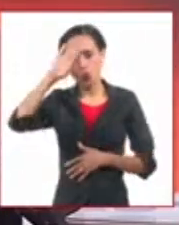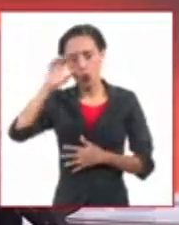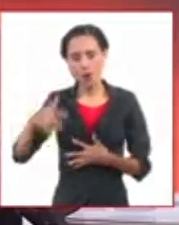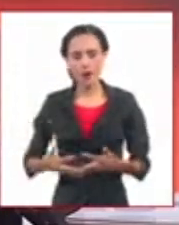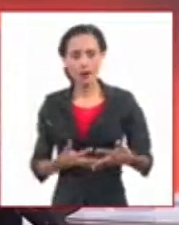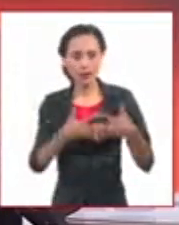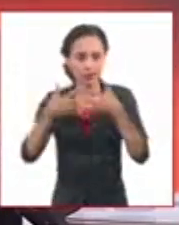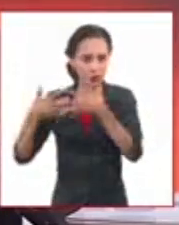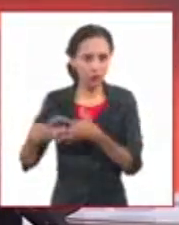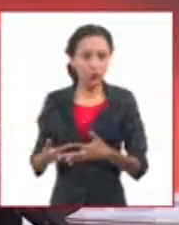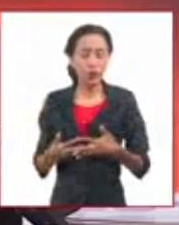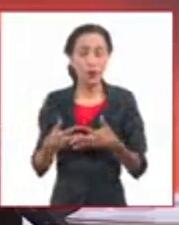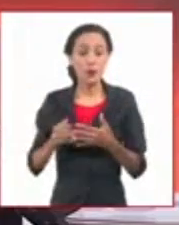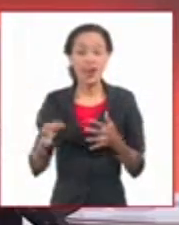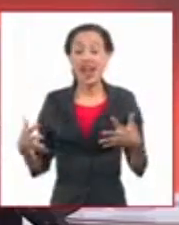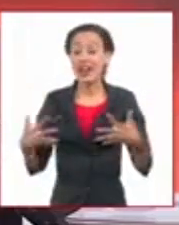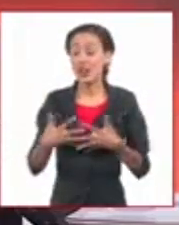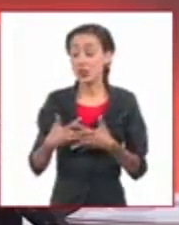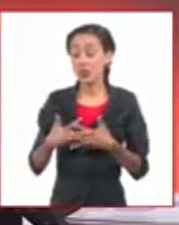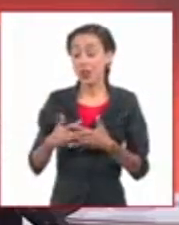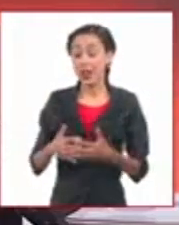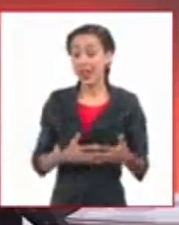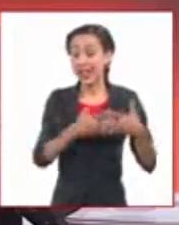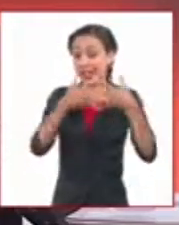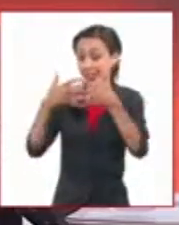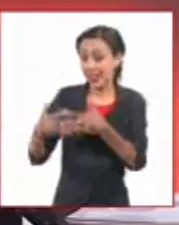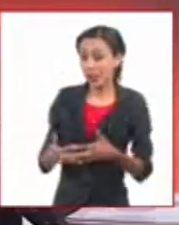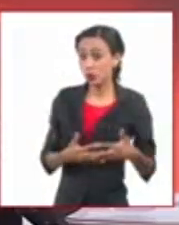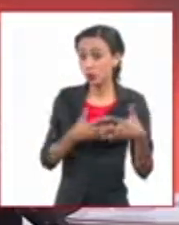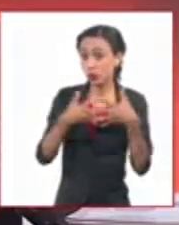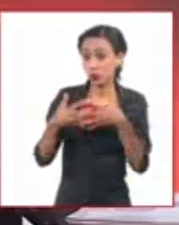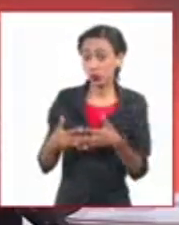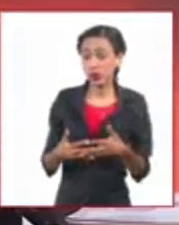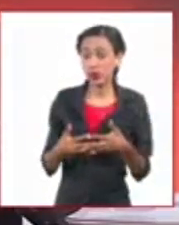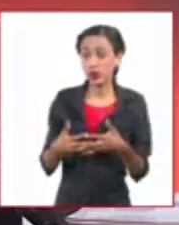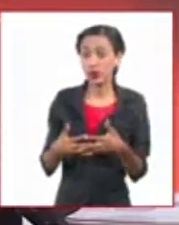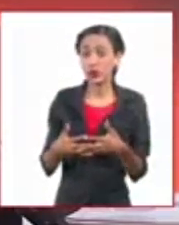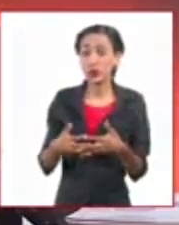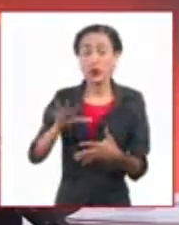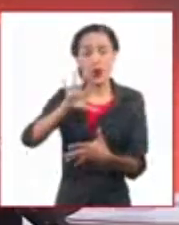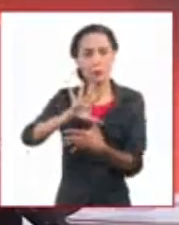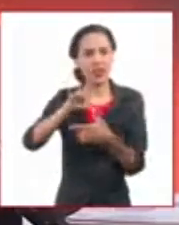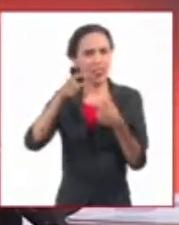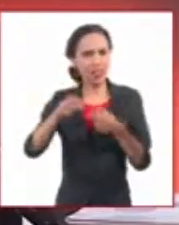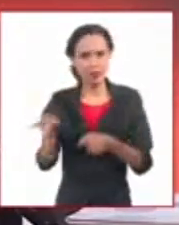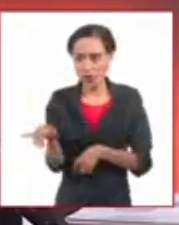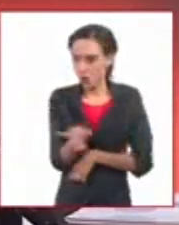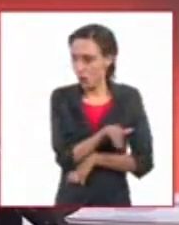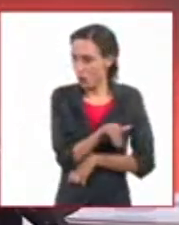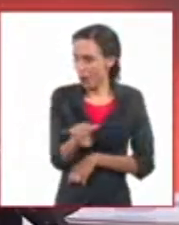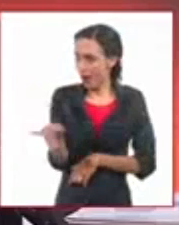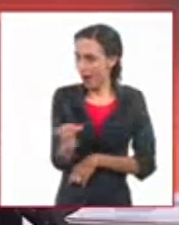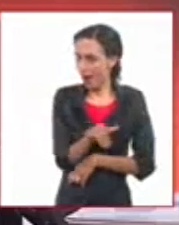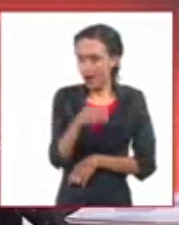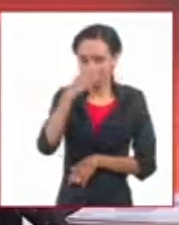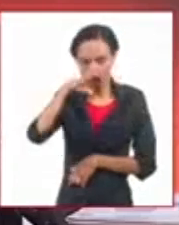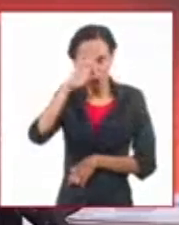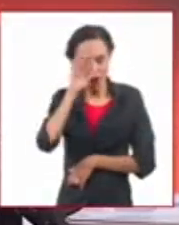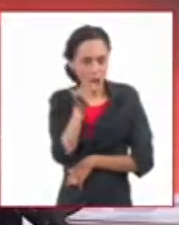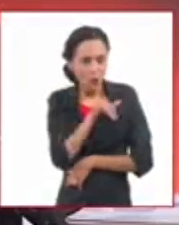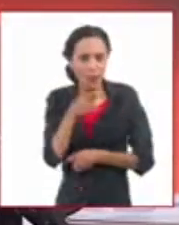entre eeuu y la región era de iguales tenía que ser de iguales para poder avanzar en los